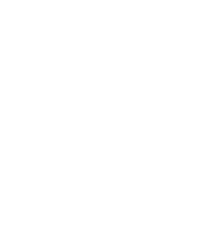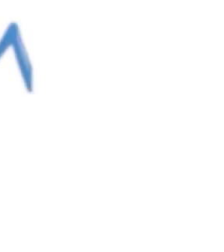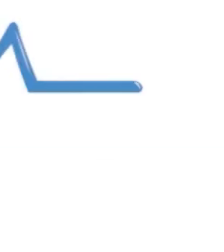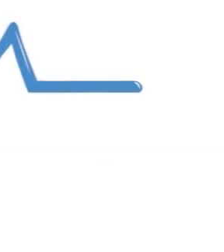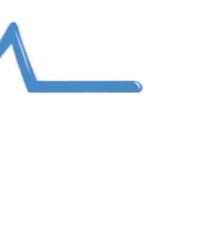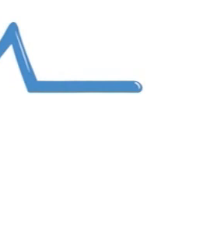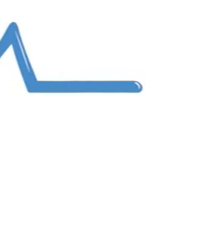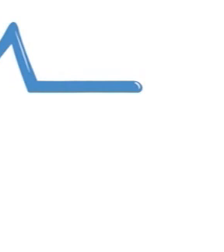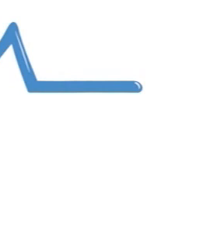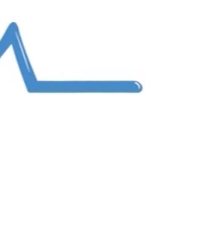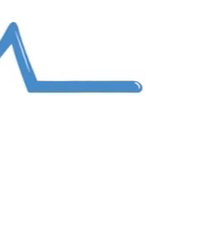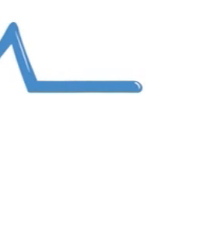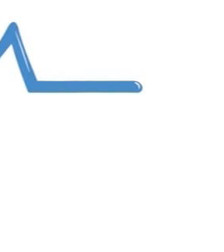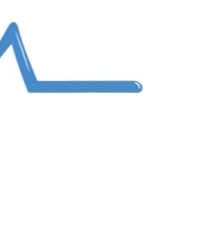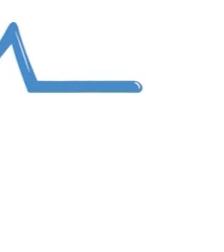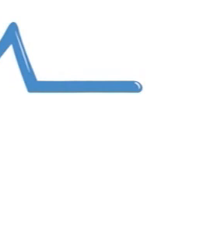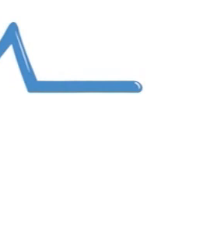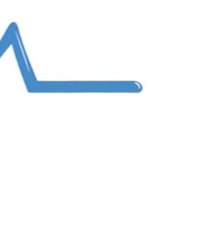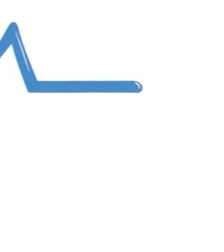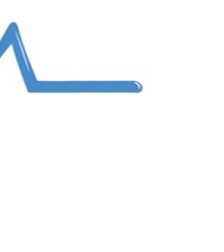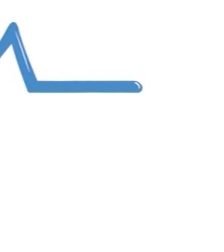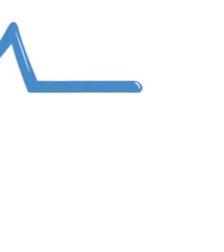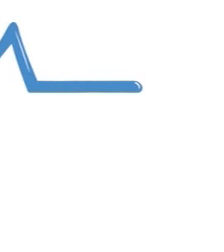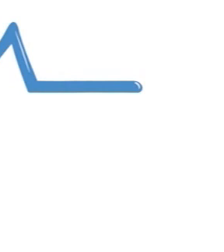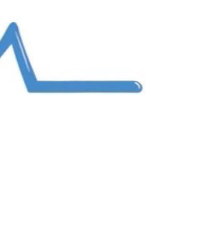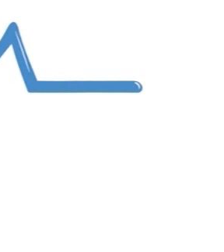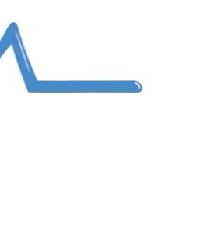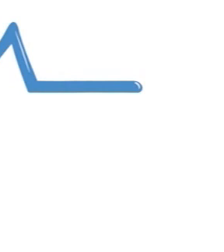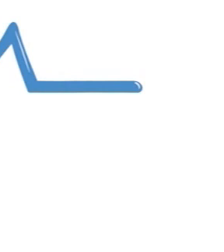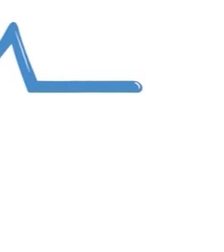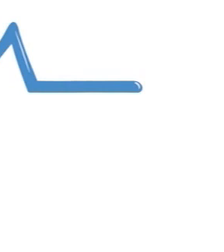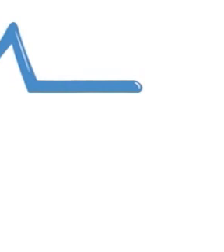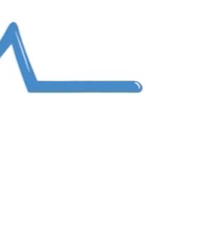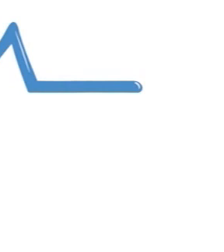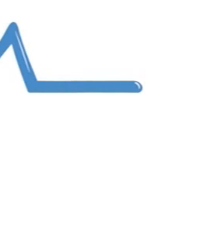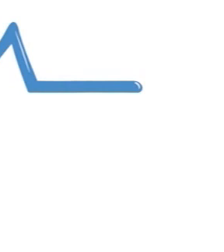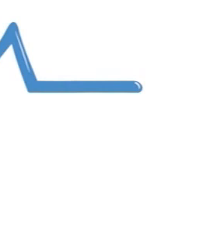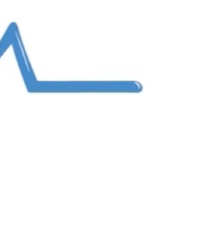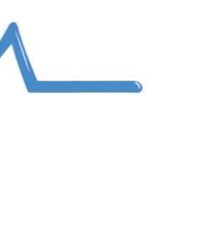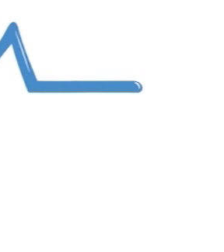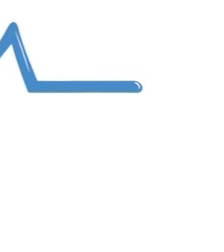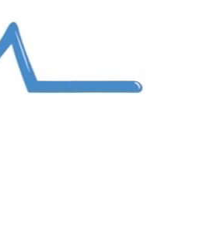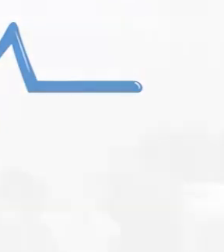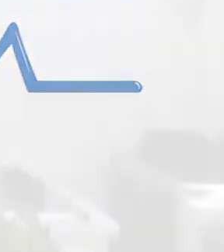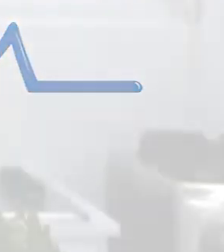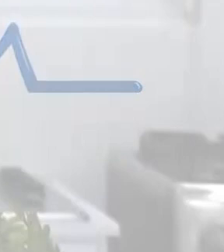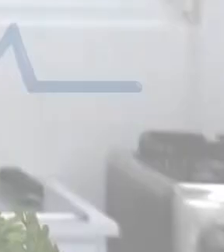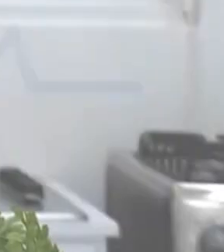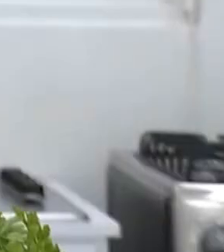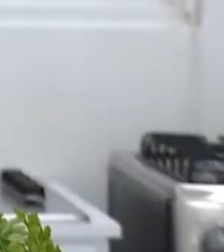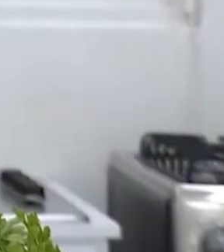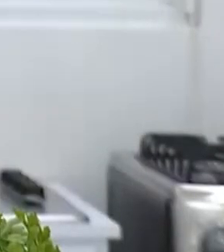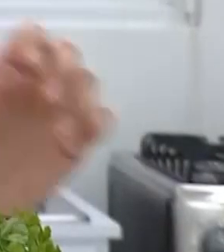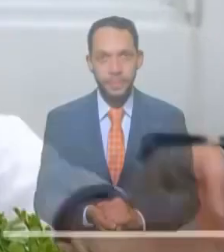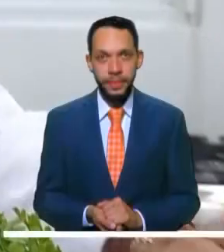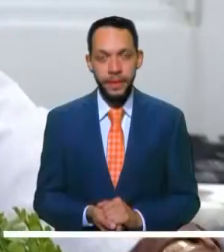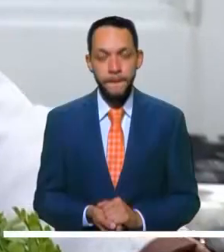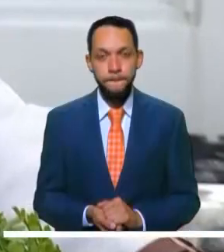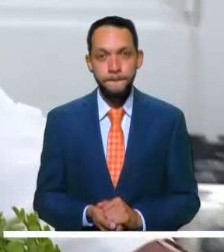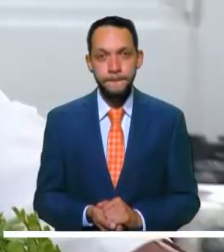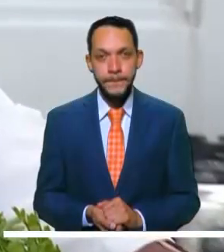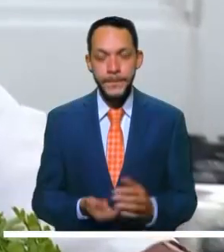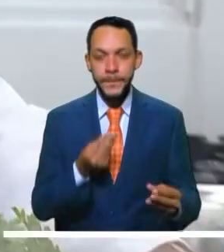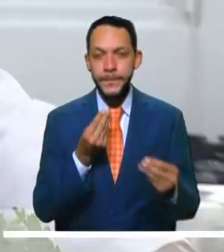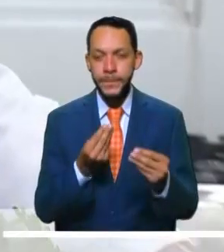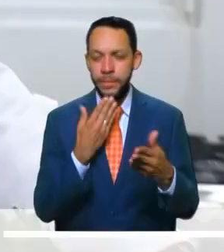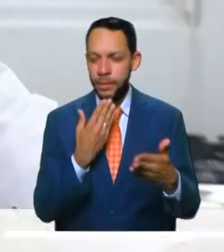Con el viento y las olas del mar, el amanecer aparecerá y yo sigo perdido en tu mirar. Muchas gracias por